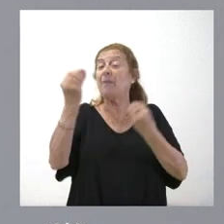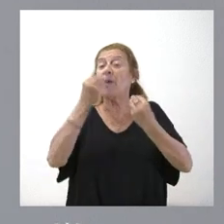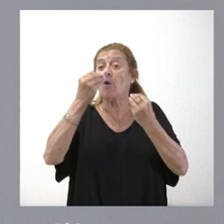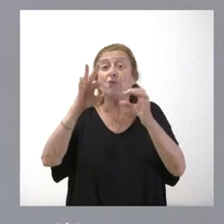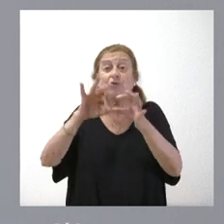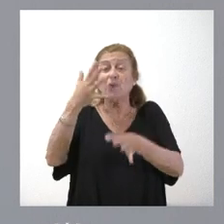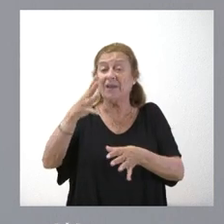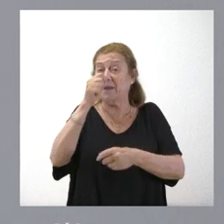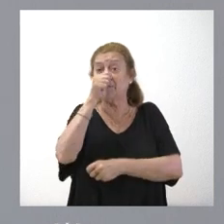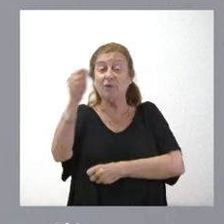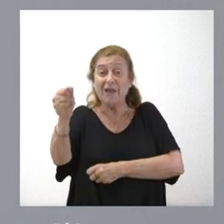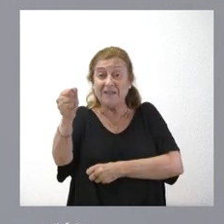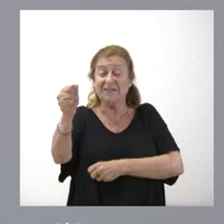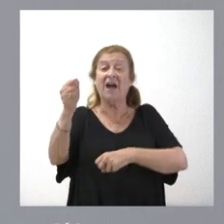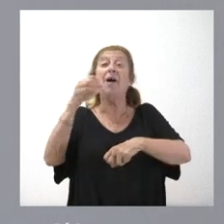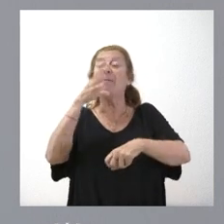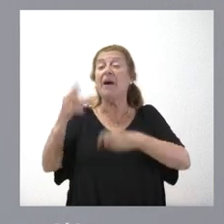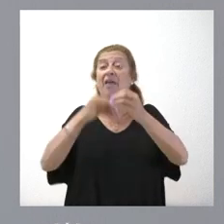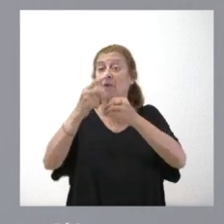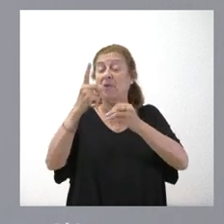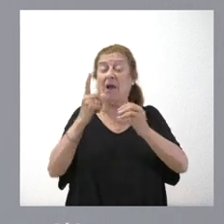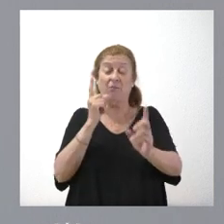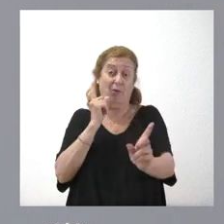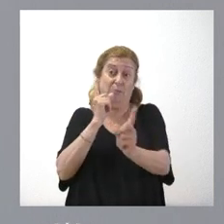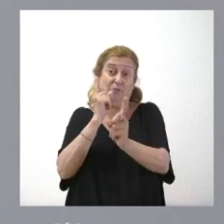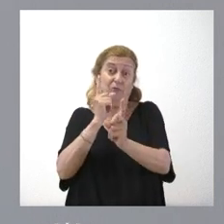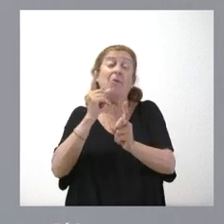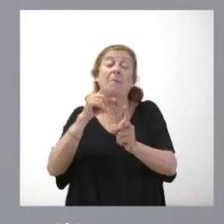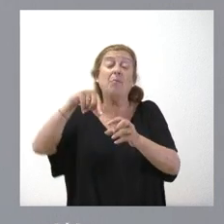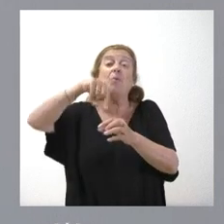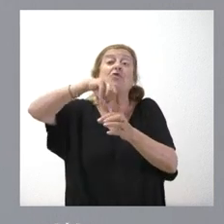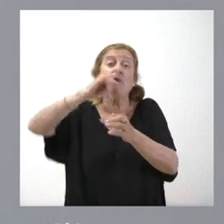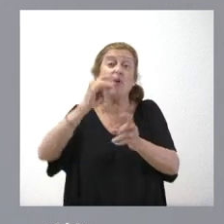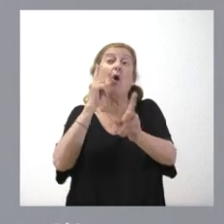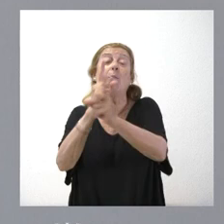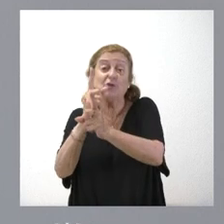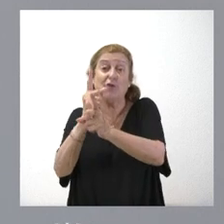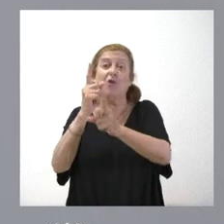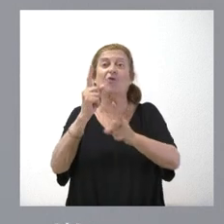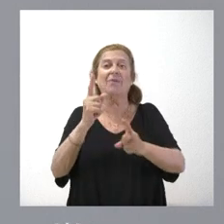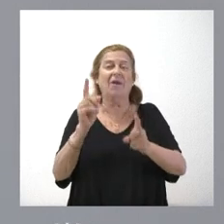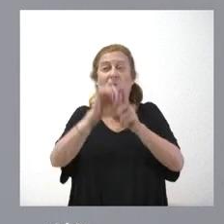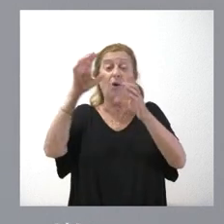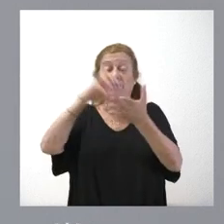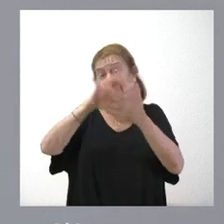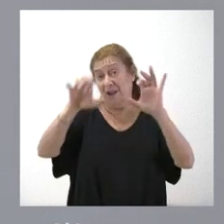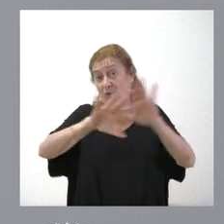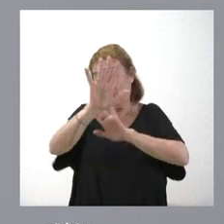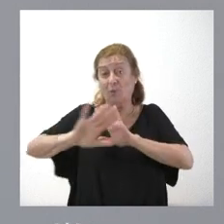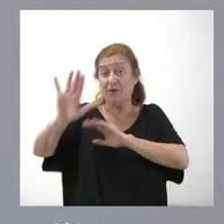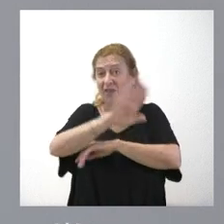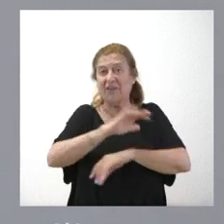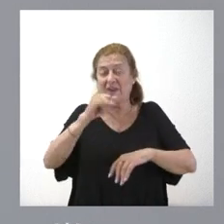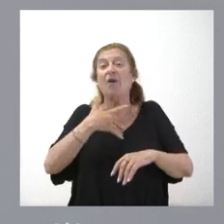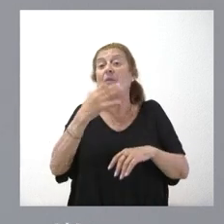al psoe a la hora de tener una oposición una posición y una oposición de comunidad y también